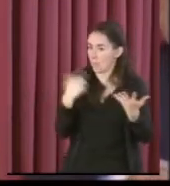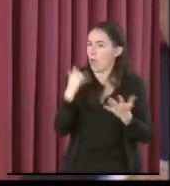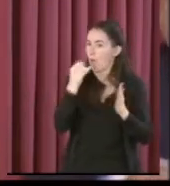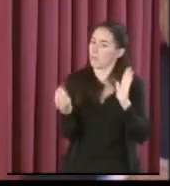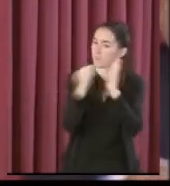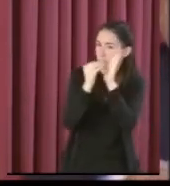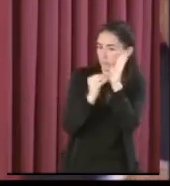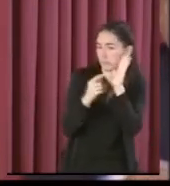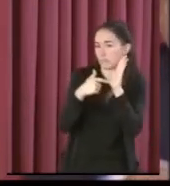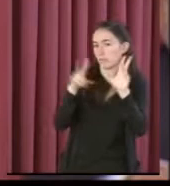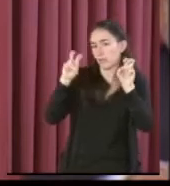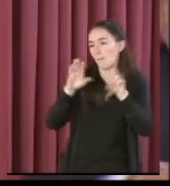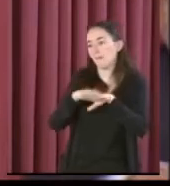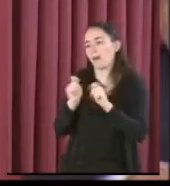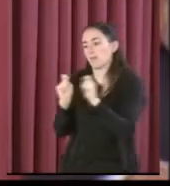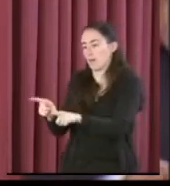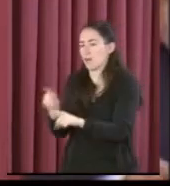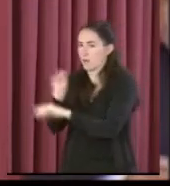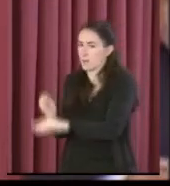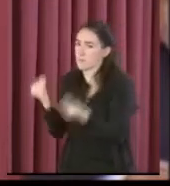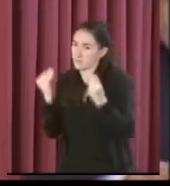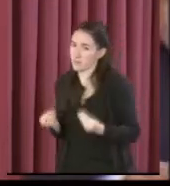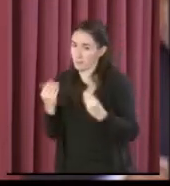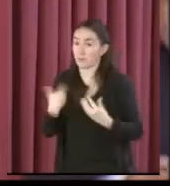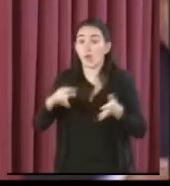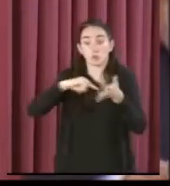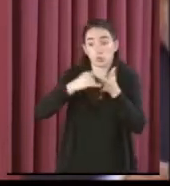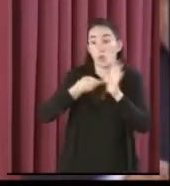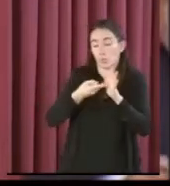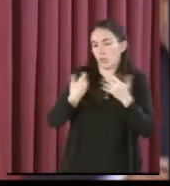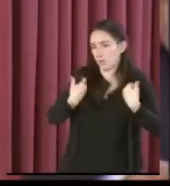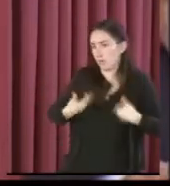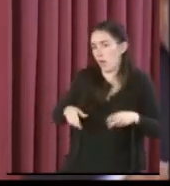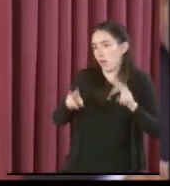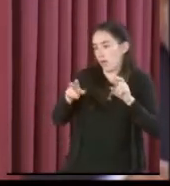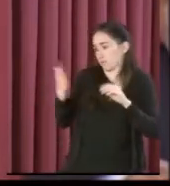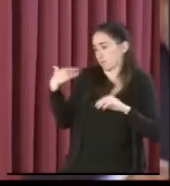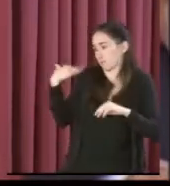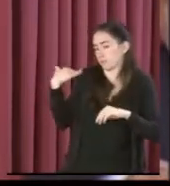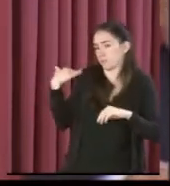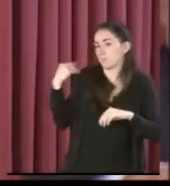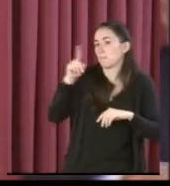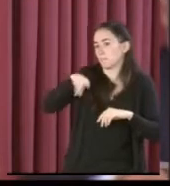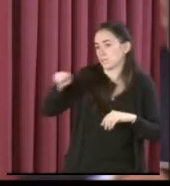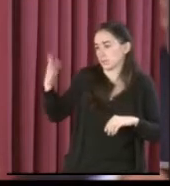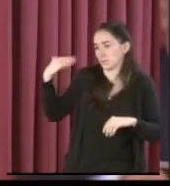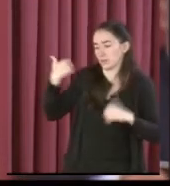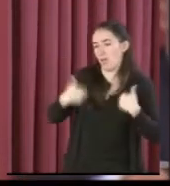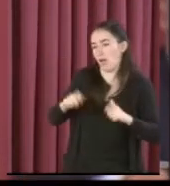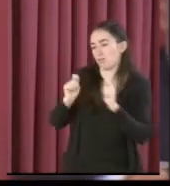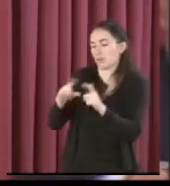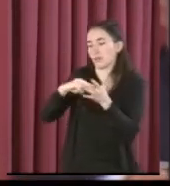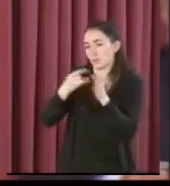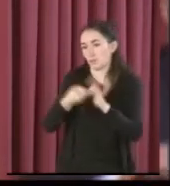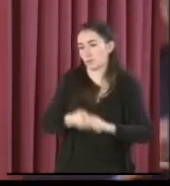aspectos han sido abordados y se han prestado soluciones en este sentido durante estos últimos meses. Y si